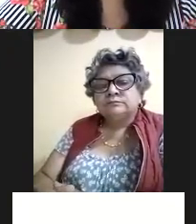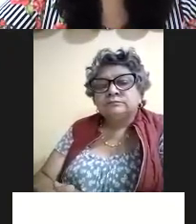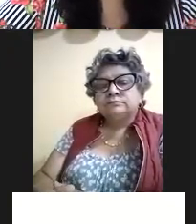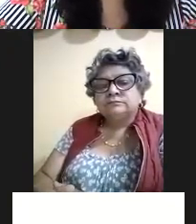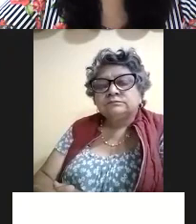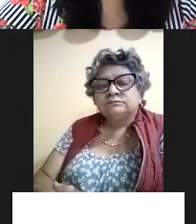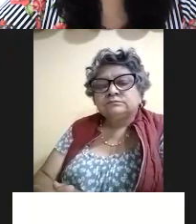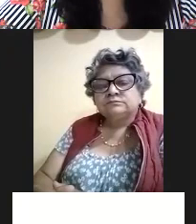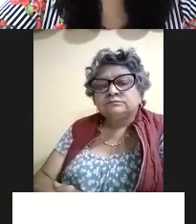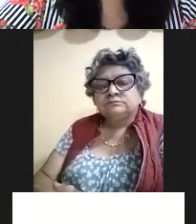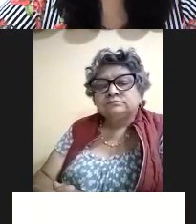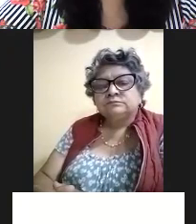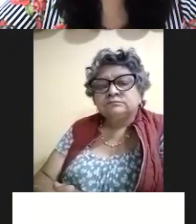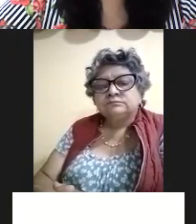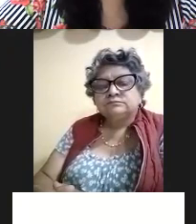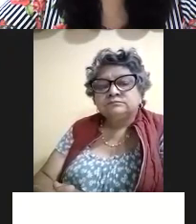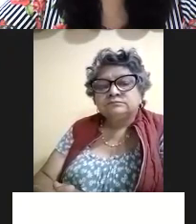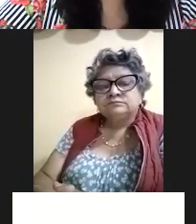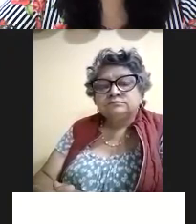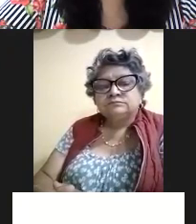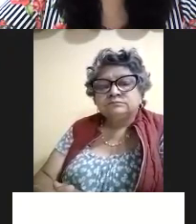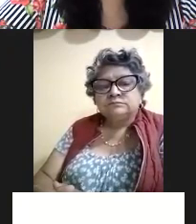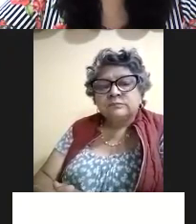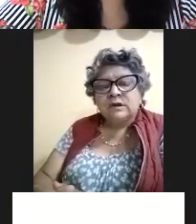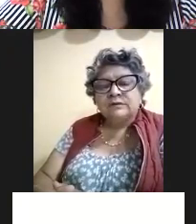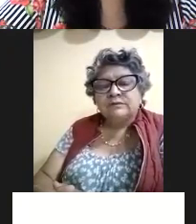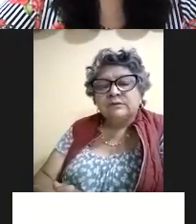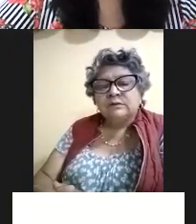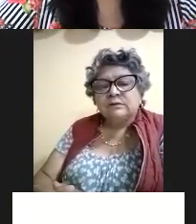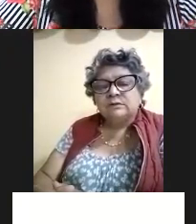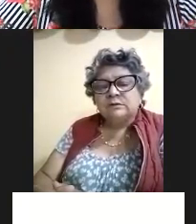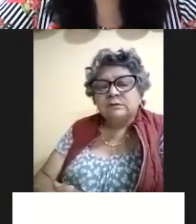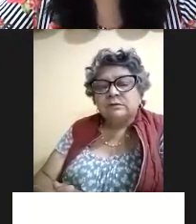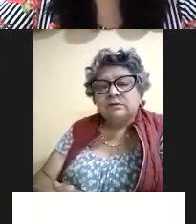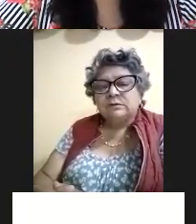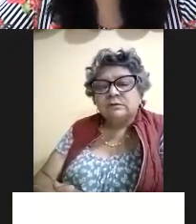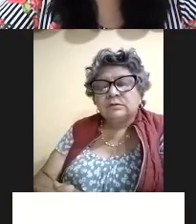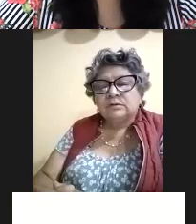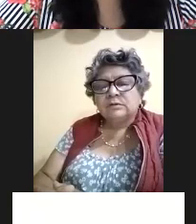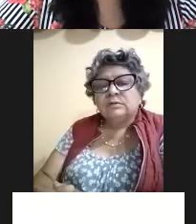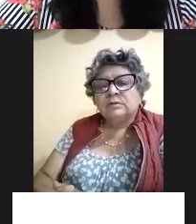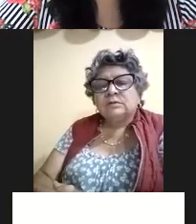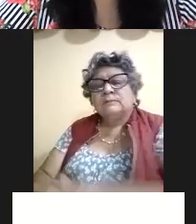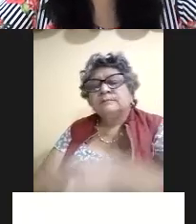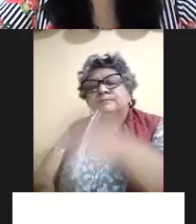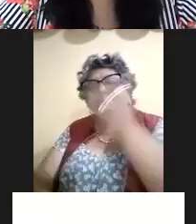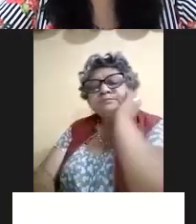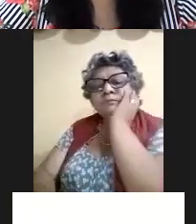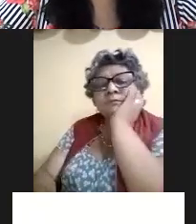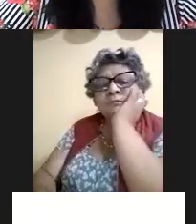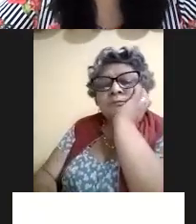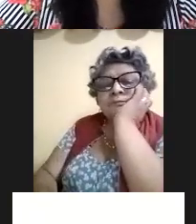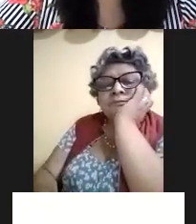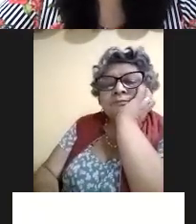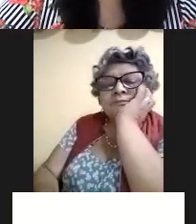Básicamente es una evaluación constante la que se hace y se monitorea al paciente. ¿Cuánto tiempo duran las secuelas, incluyendo el tiempo